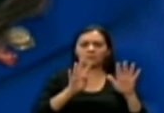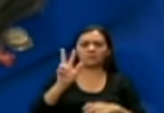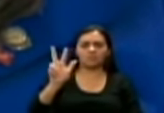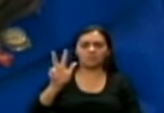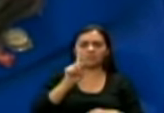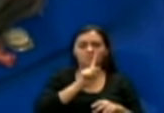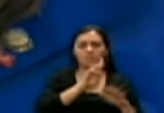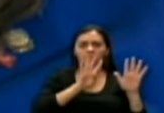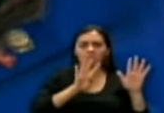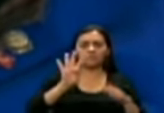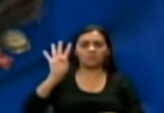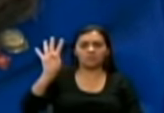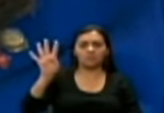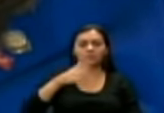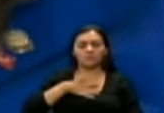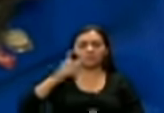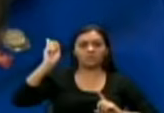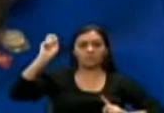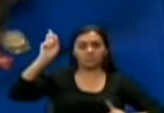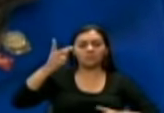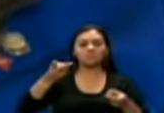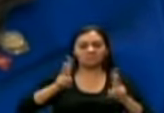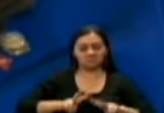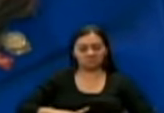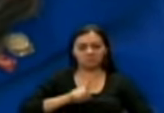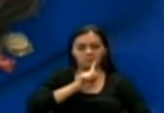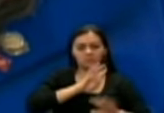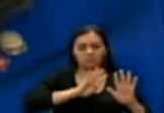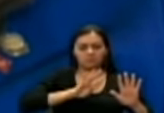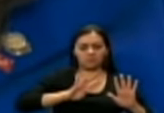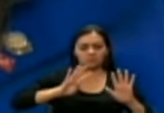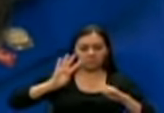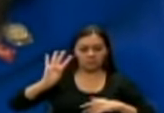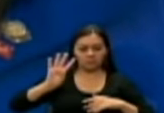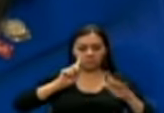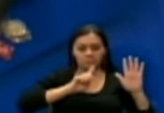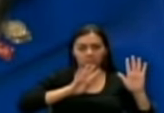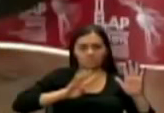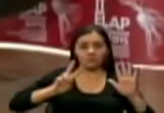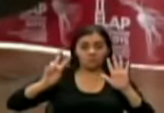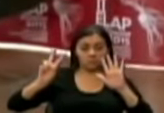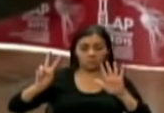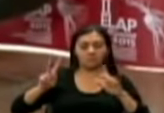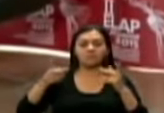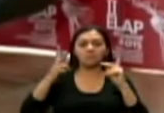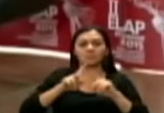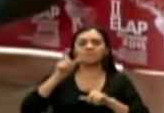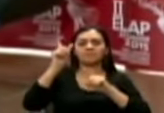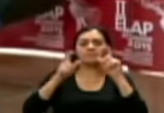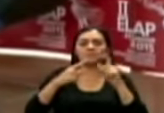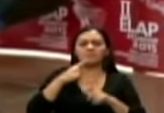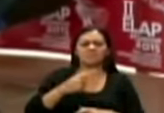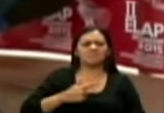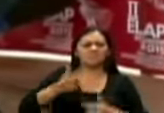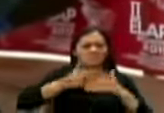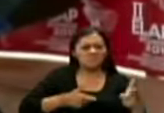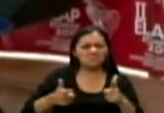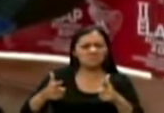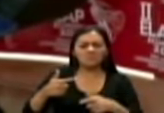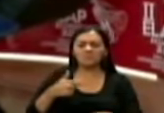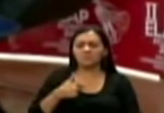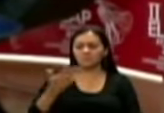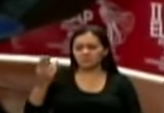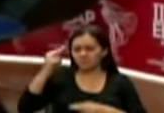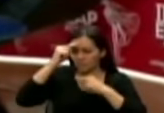fui legisladora en el 94 también, 97 periodos he sido, y la gente te decía guerrillero, y yo le decía a